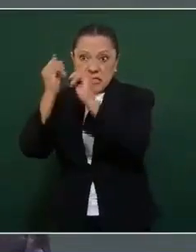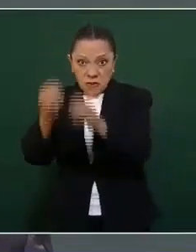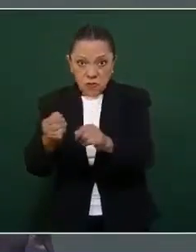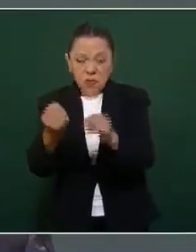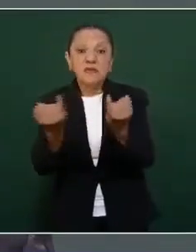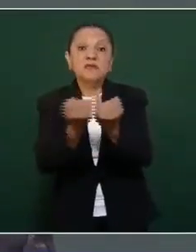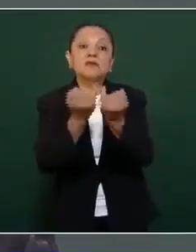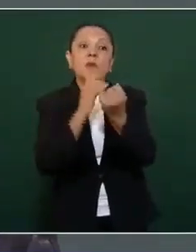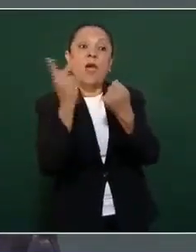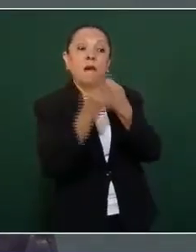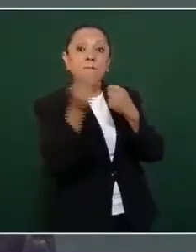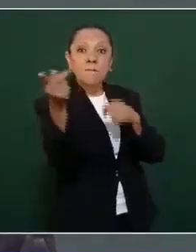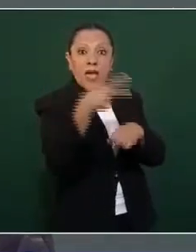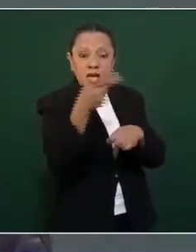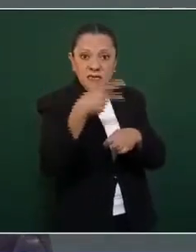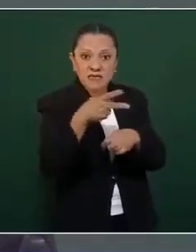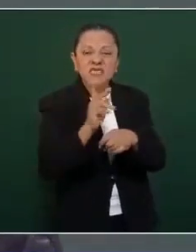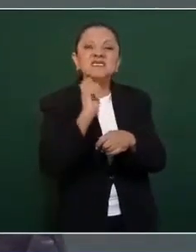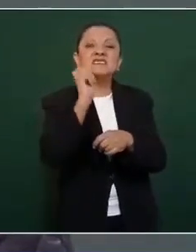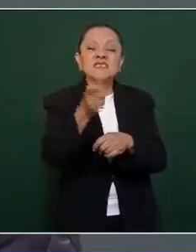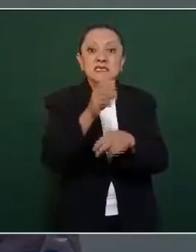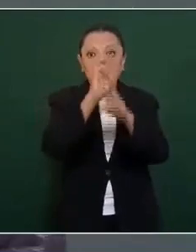al derecho ajeno es la paz.